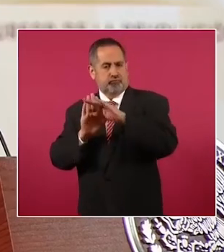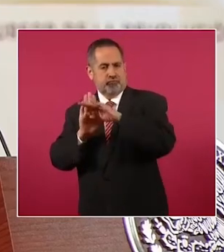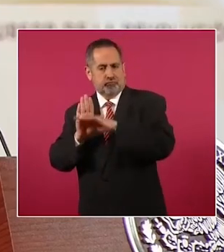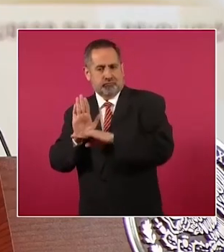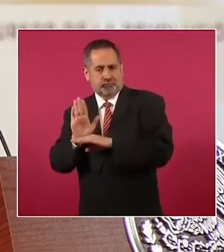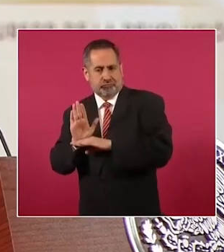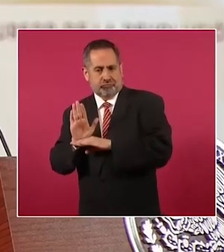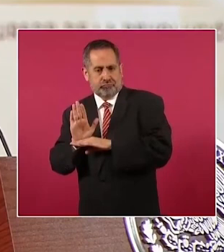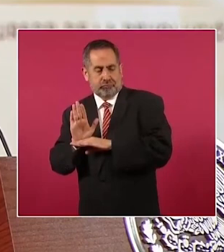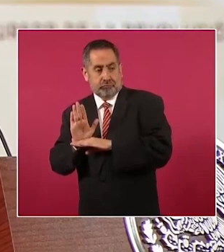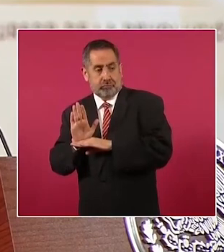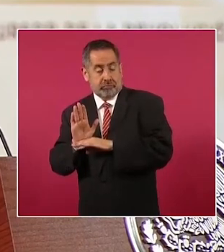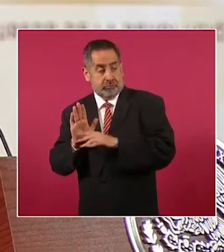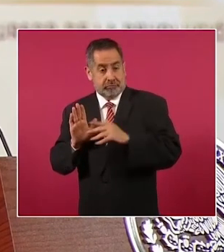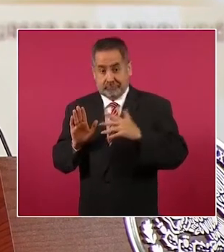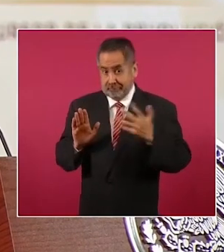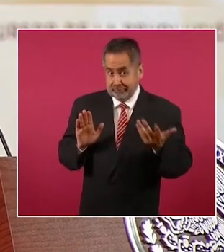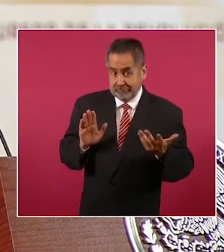si es mentira